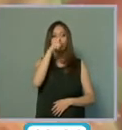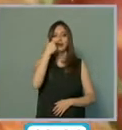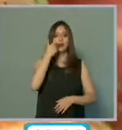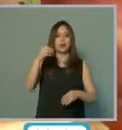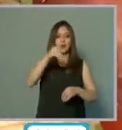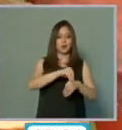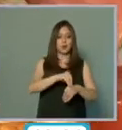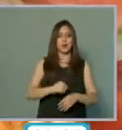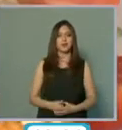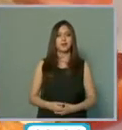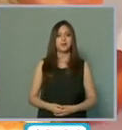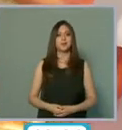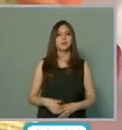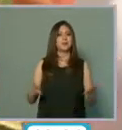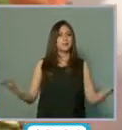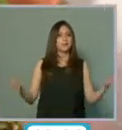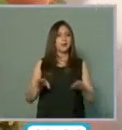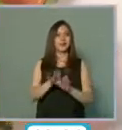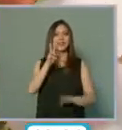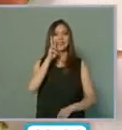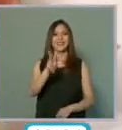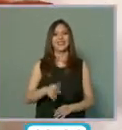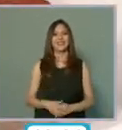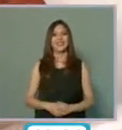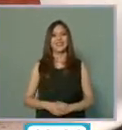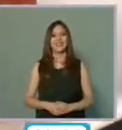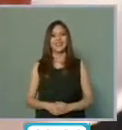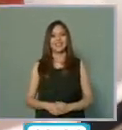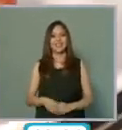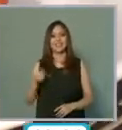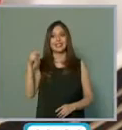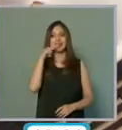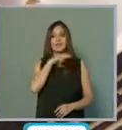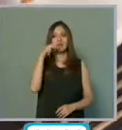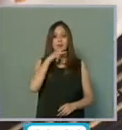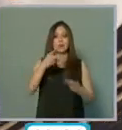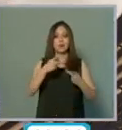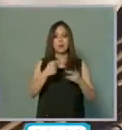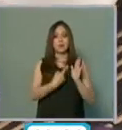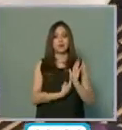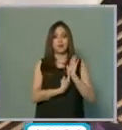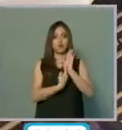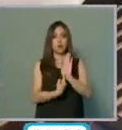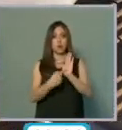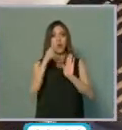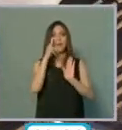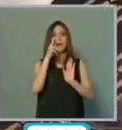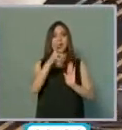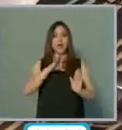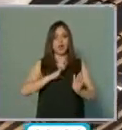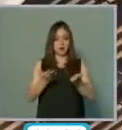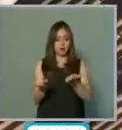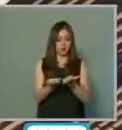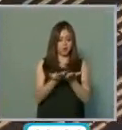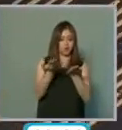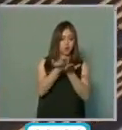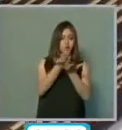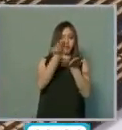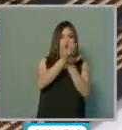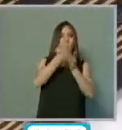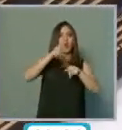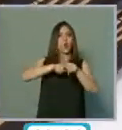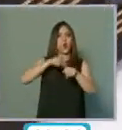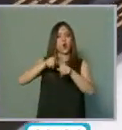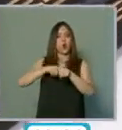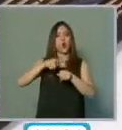gusto. Y respiramos. ¿Cómo vieron? Es muy rápido, Miren nada muy más. rápido, Oigan, muy ¿no? rico. Y ve hasta los colores aquí de Sí, cómo totalmente. cada una de